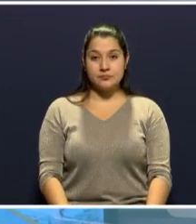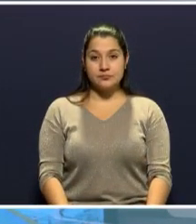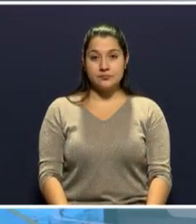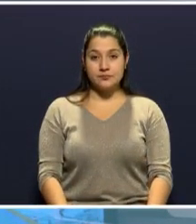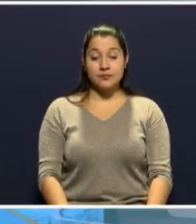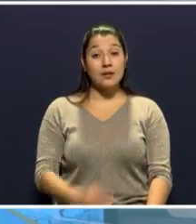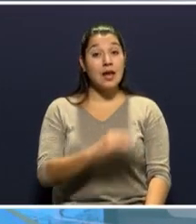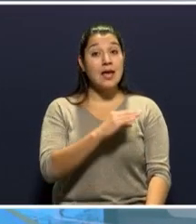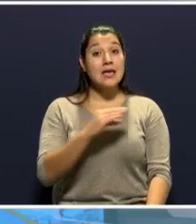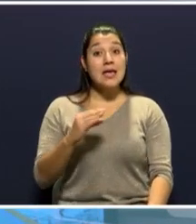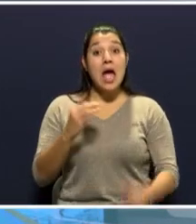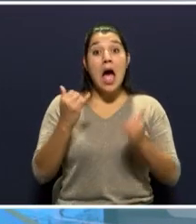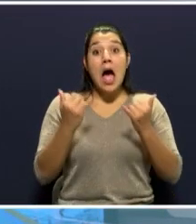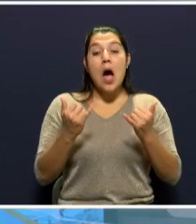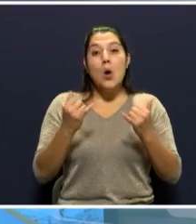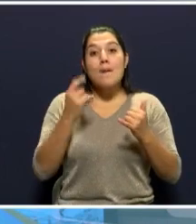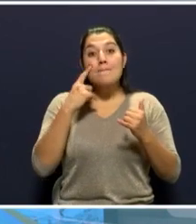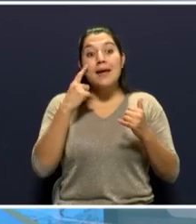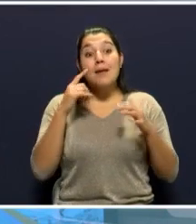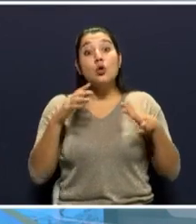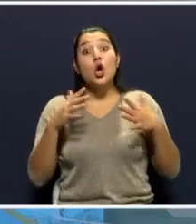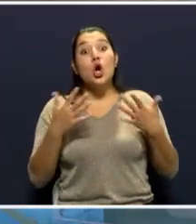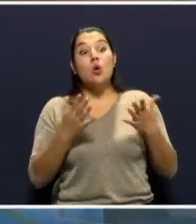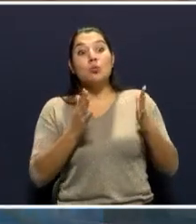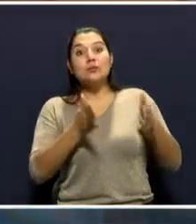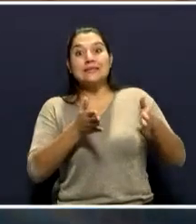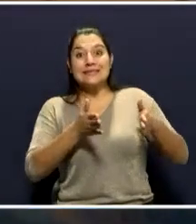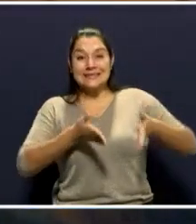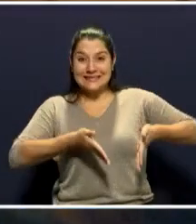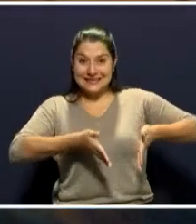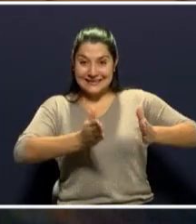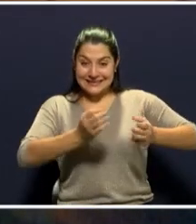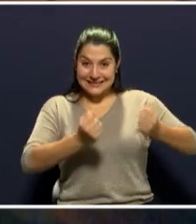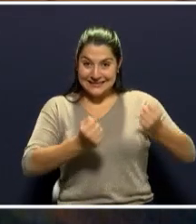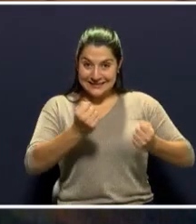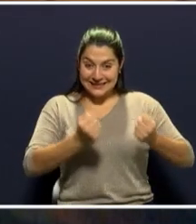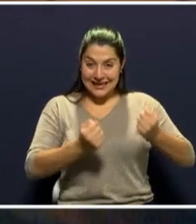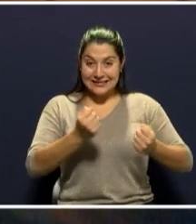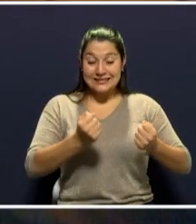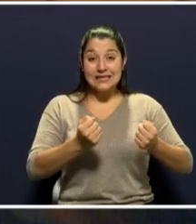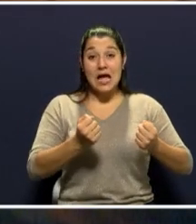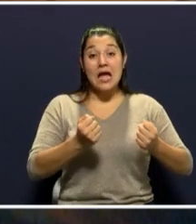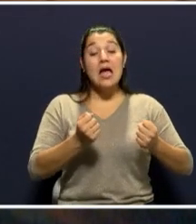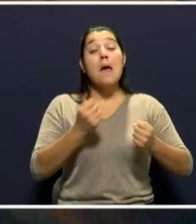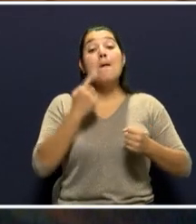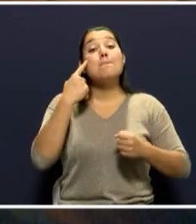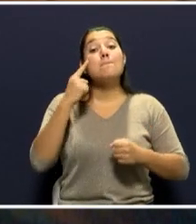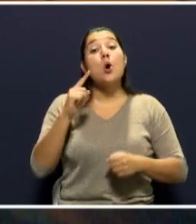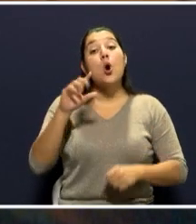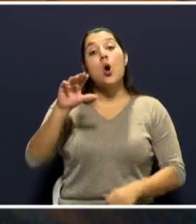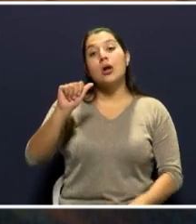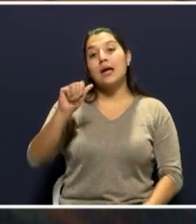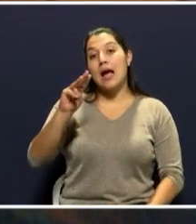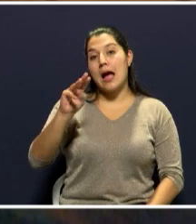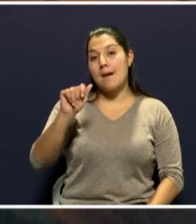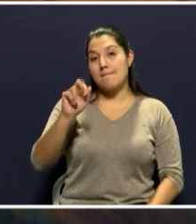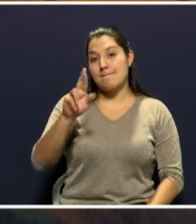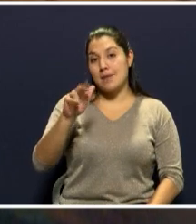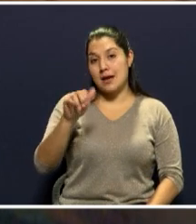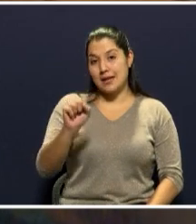Y vamos a echar un vistazo por el estado del tránsito en la capital gracias a las cámaras de